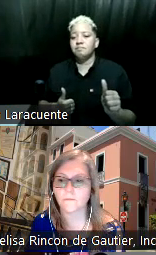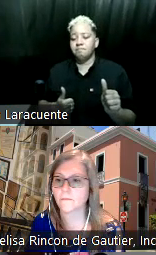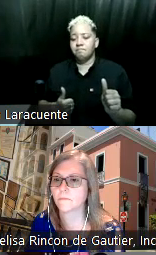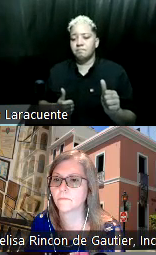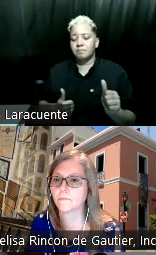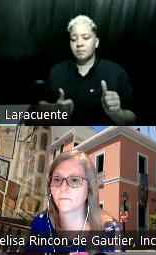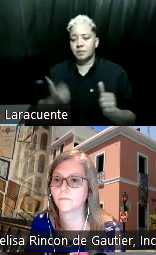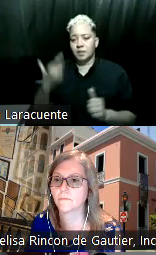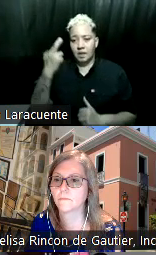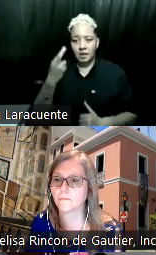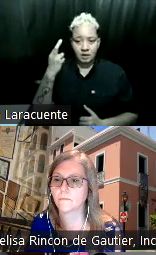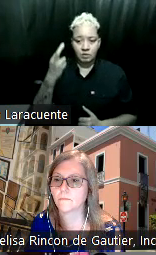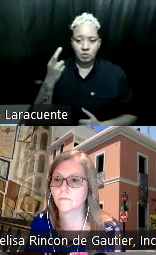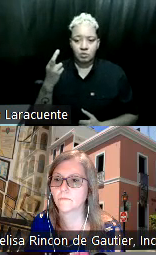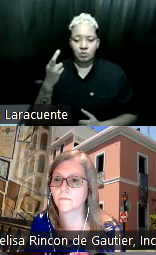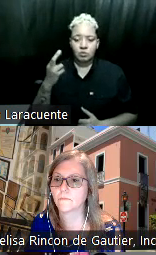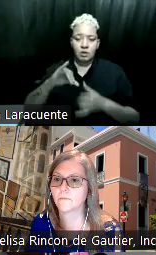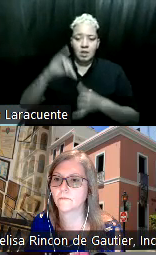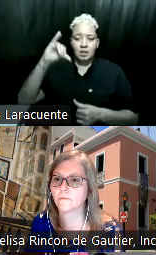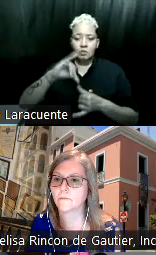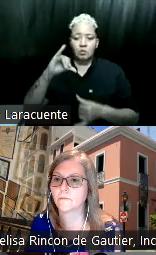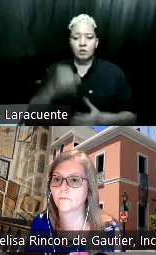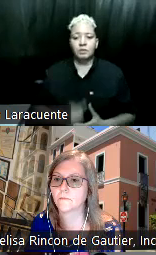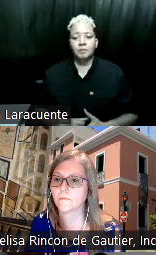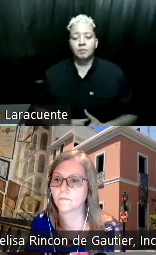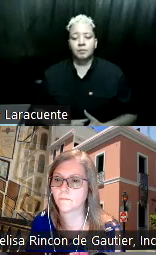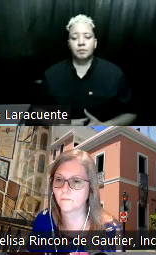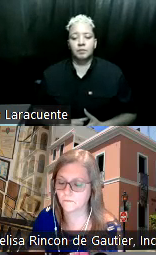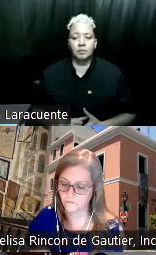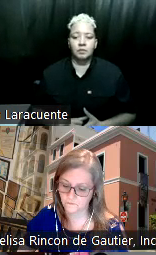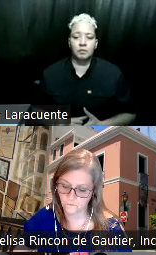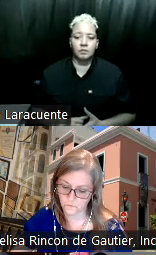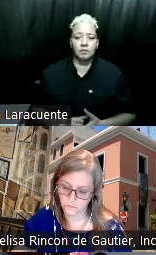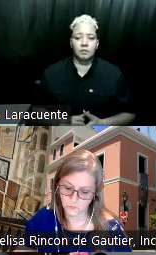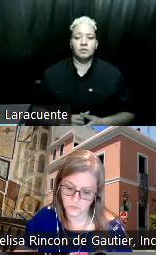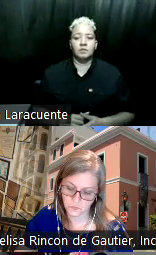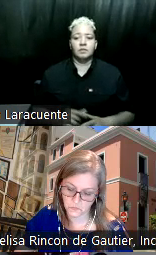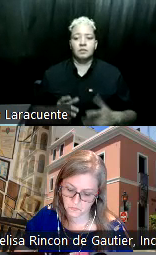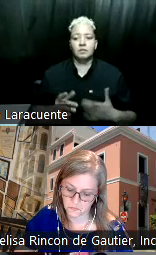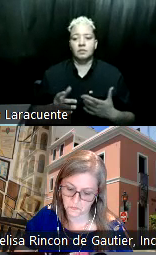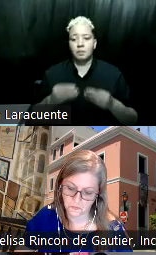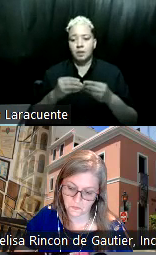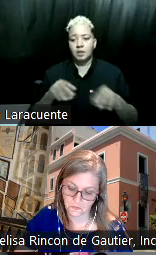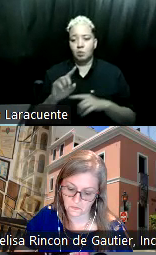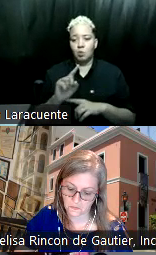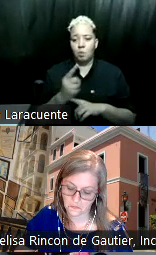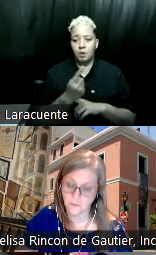a nuestra estatura. Pero sí, perdimos los primeros 5